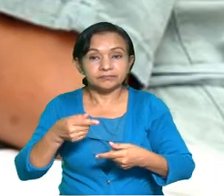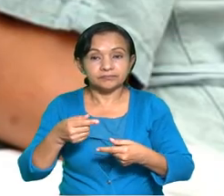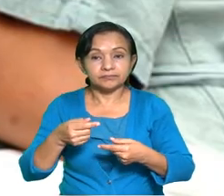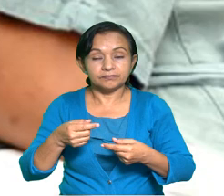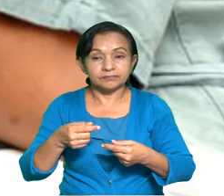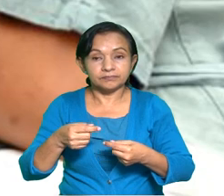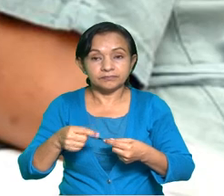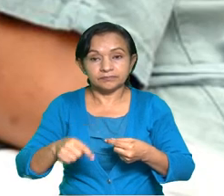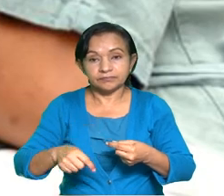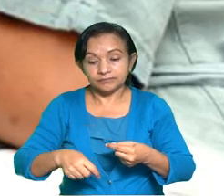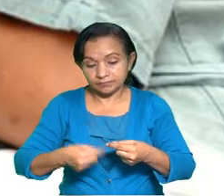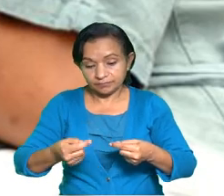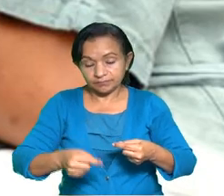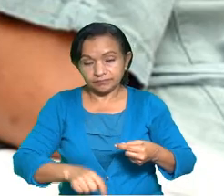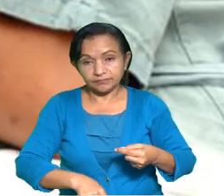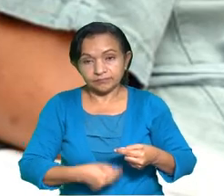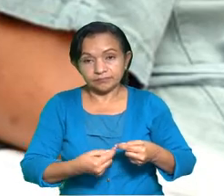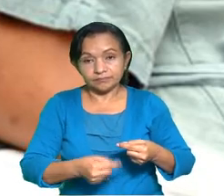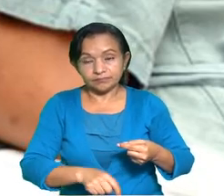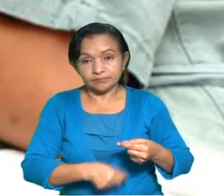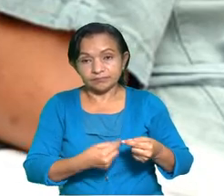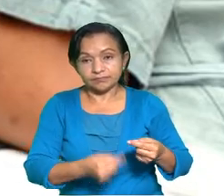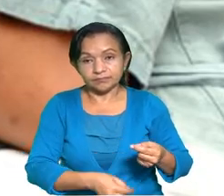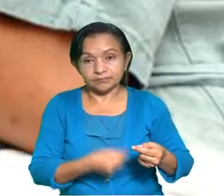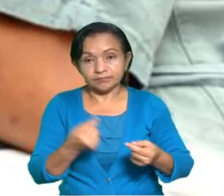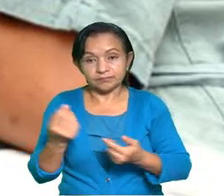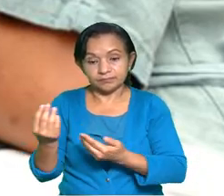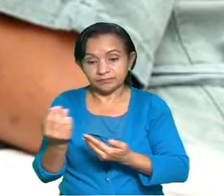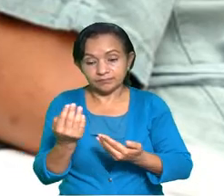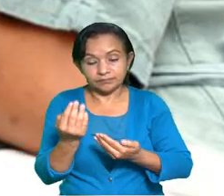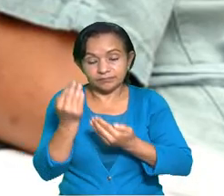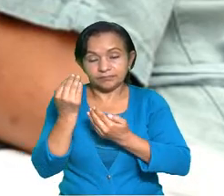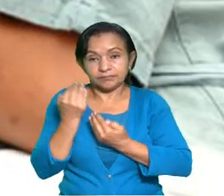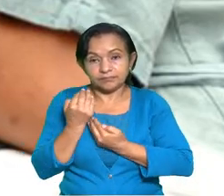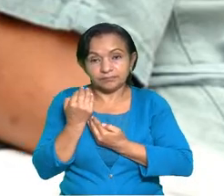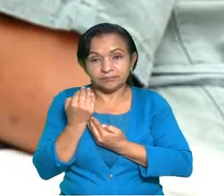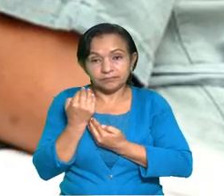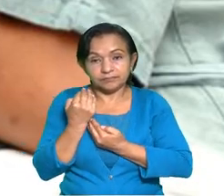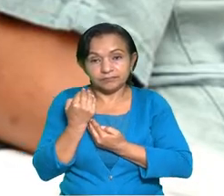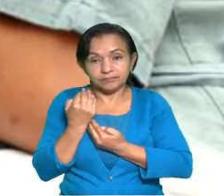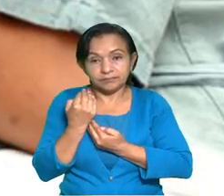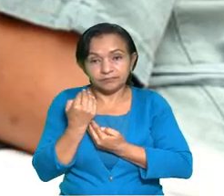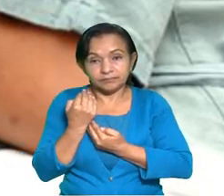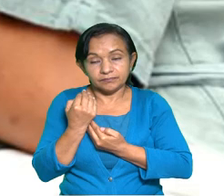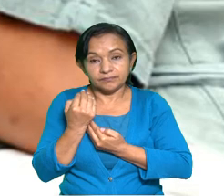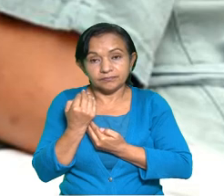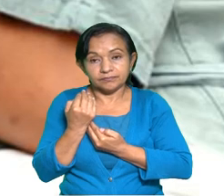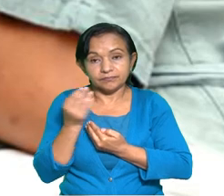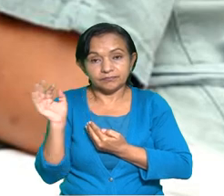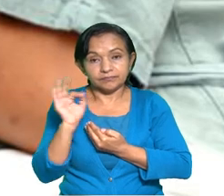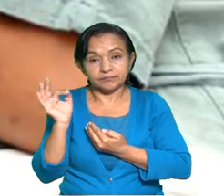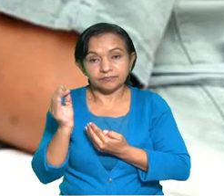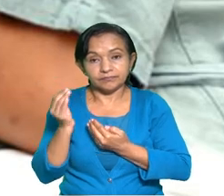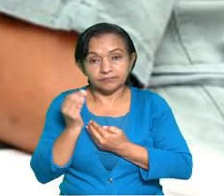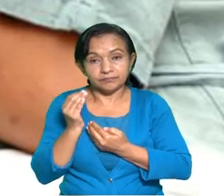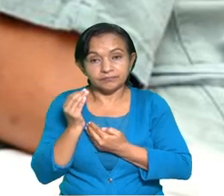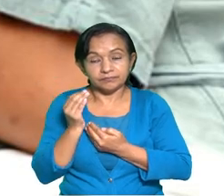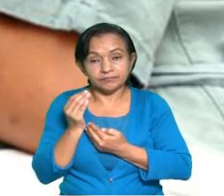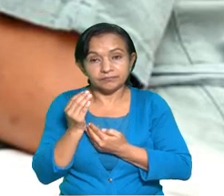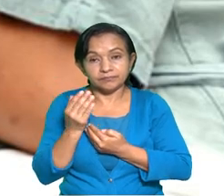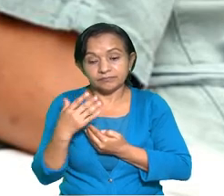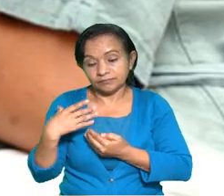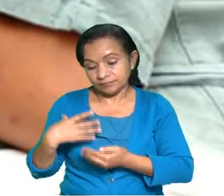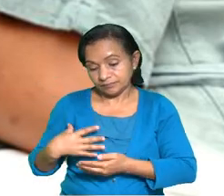haciéndole el cierre de su herida quirúrgica, el bebé se le coloca en el pecho, ya, de forma que el bebé pueda succionar el